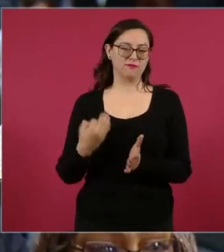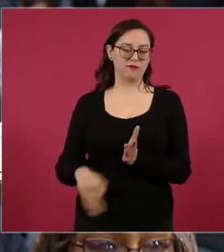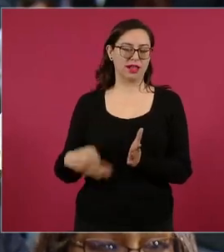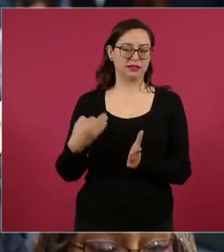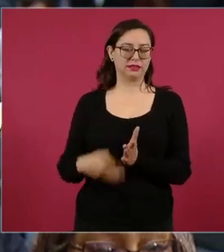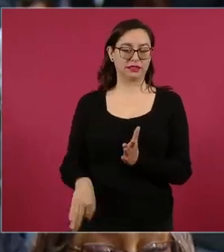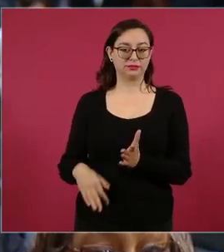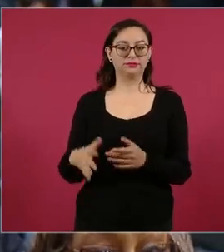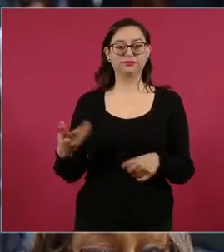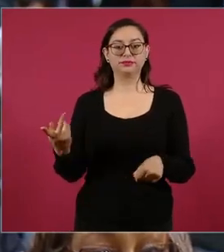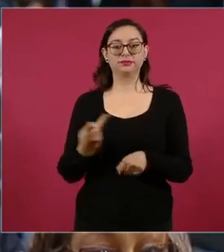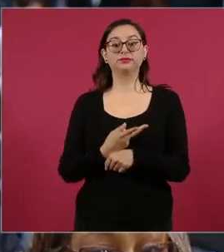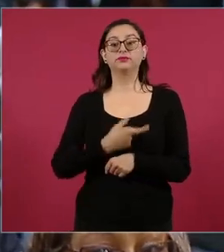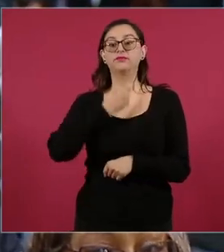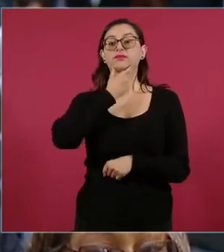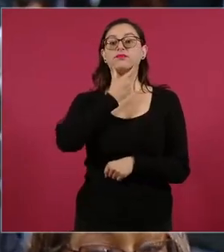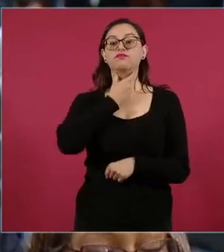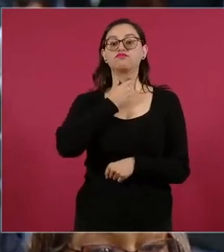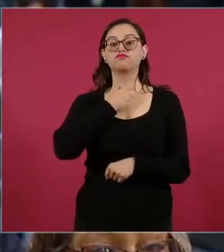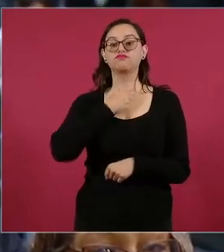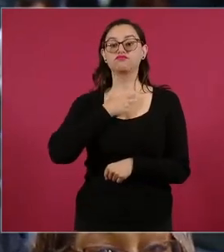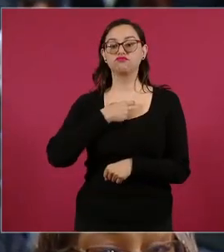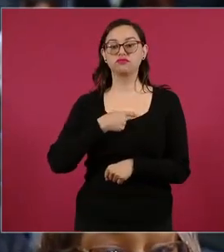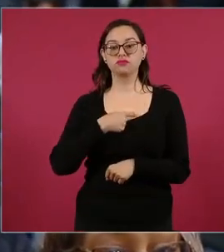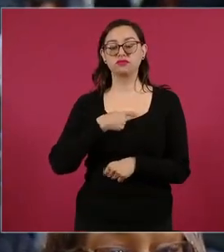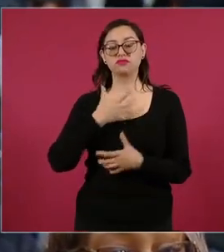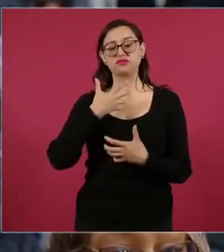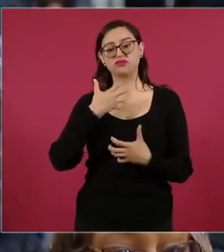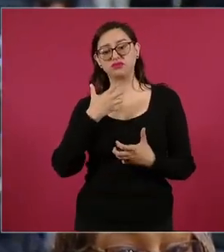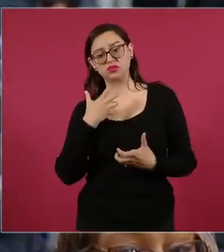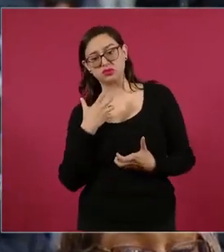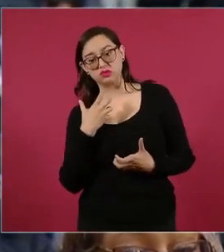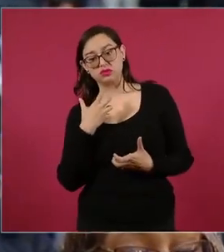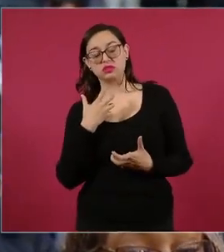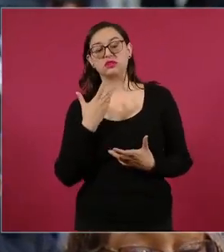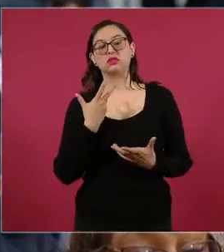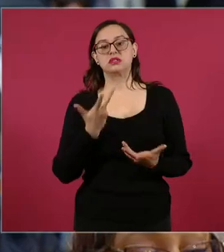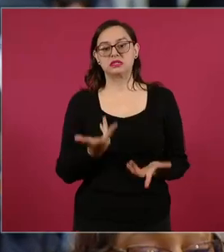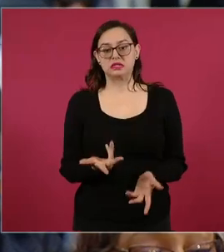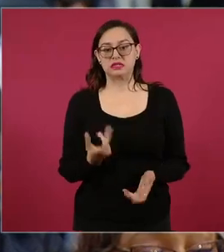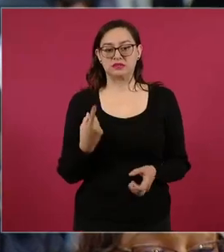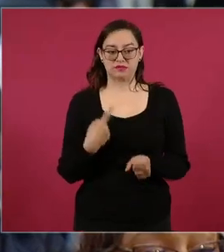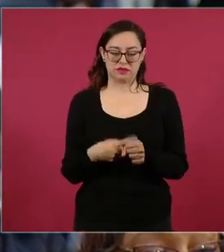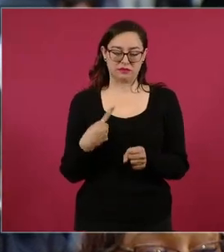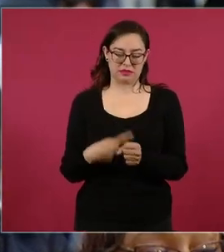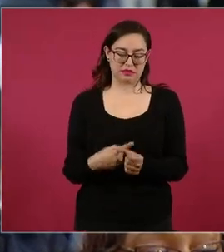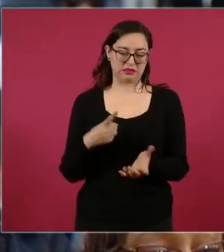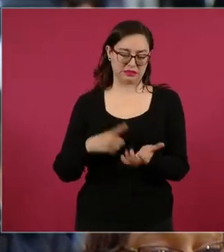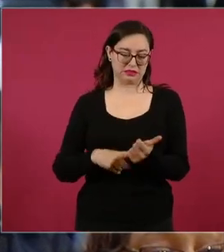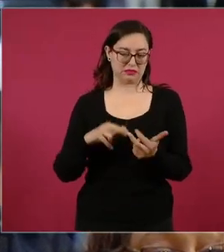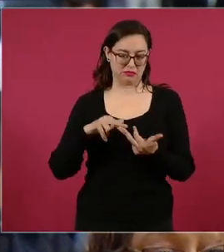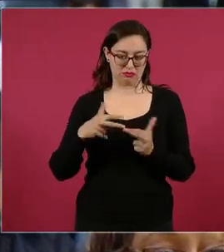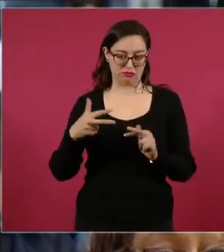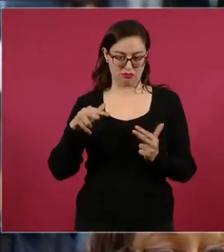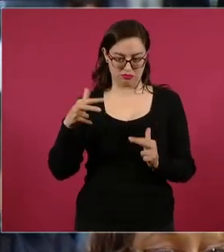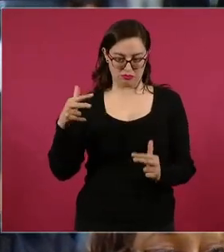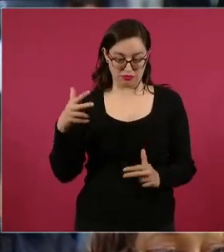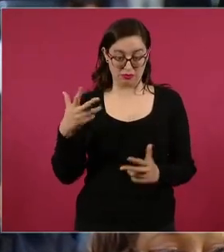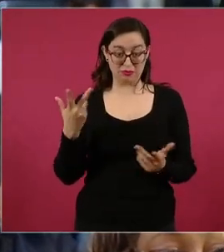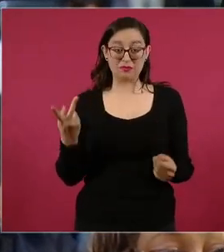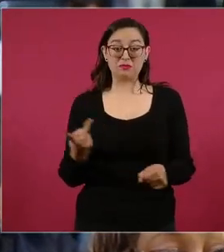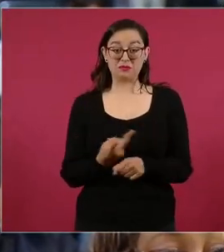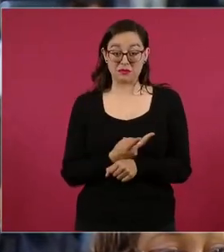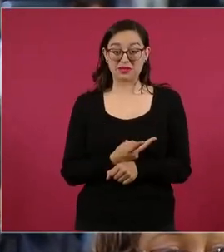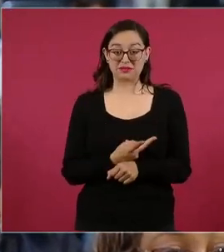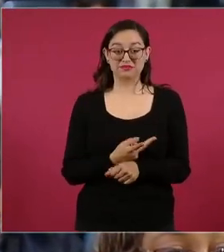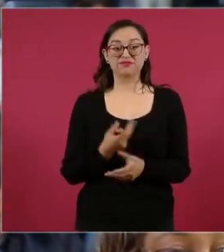muscular espinal forma parte de un grupo de enfermedades genéticas. Sus características son dañar y matar